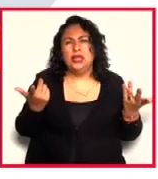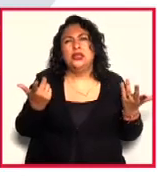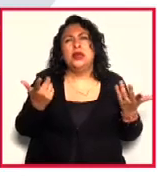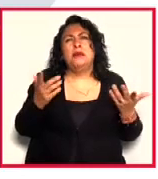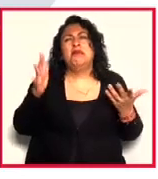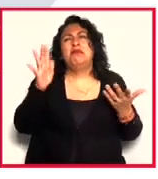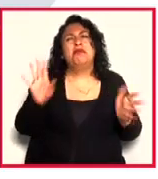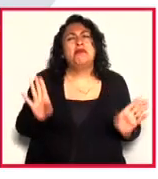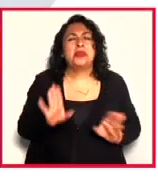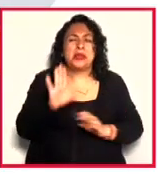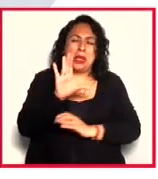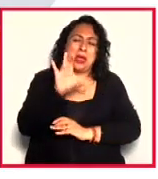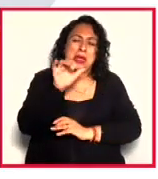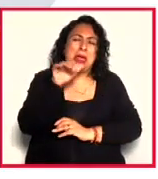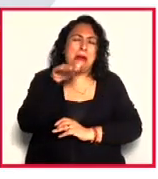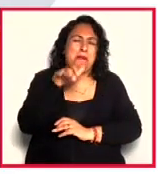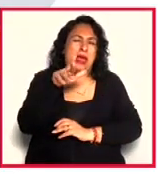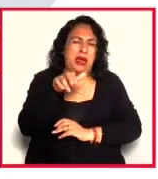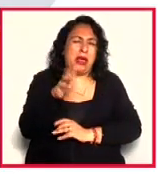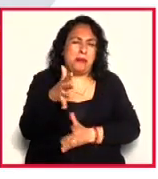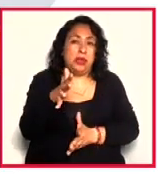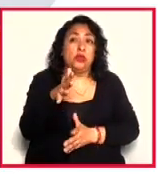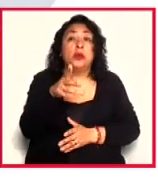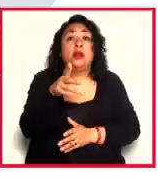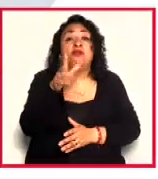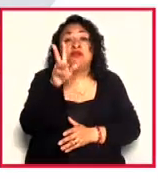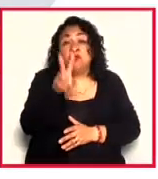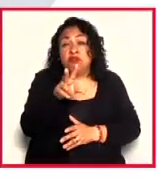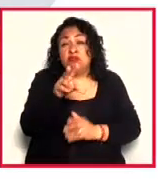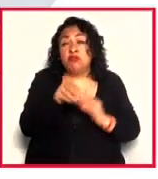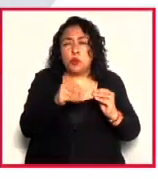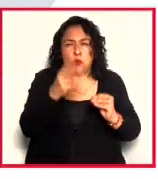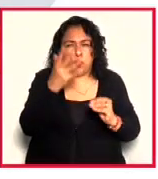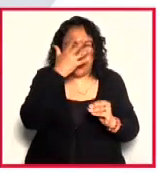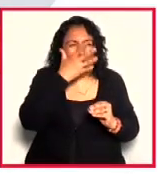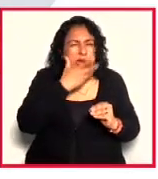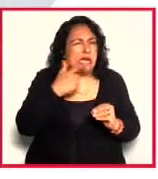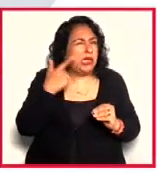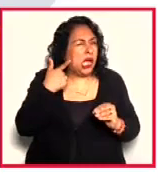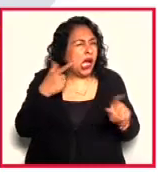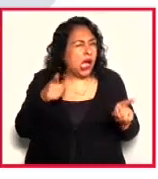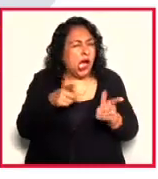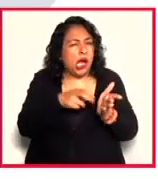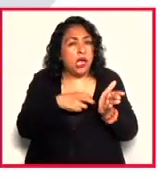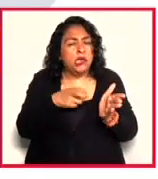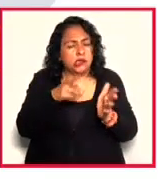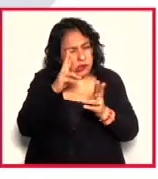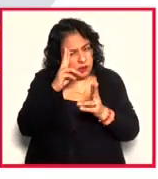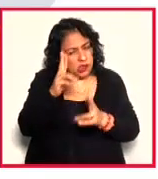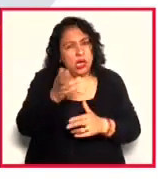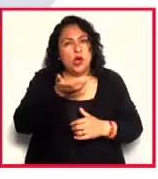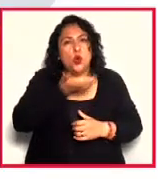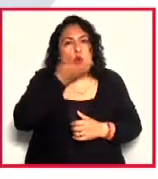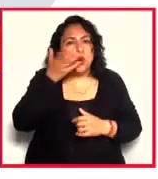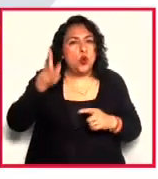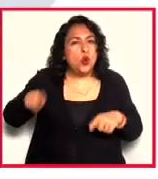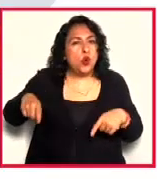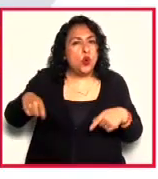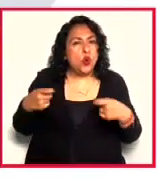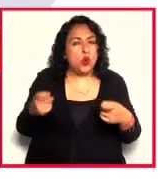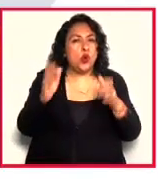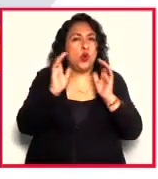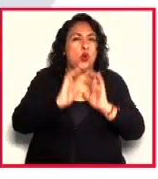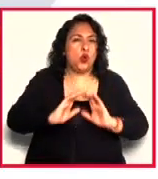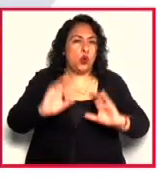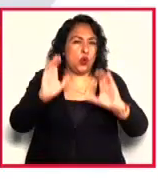digamos. Con un arreglo muy, muy, muy, muy, muy bonito que sí honra la tradición de la canción,